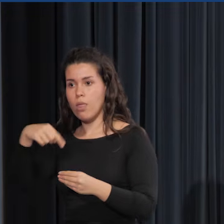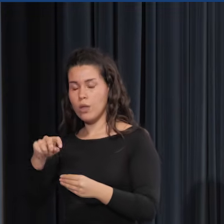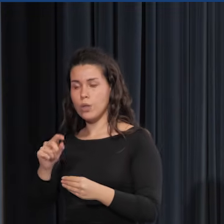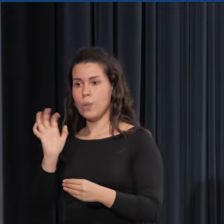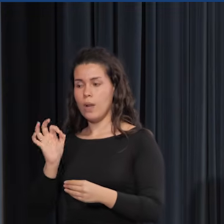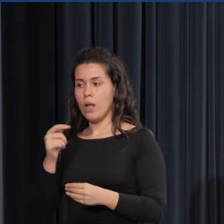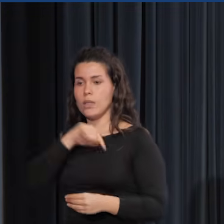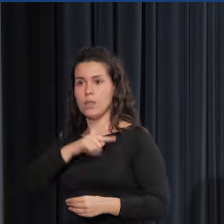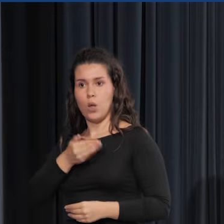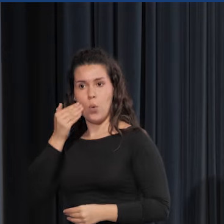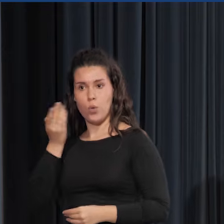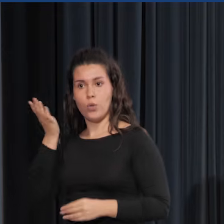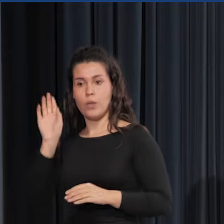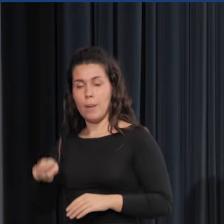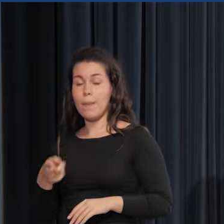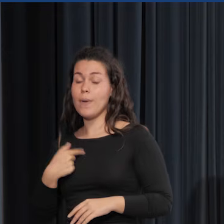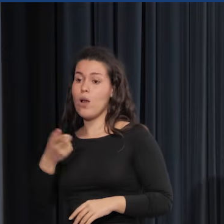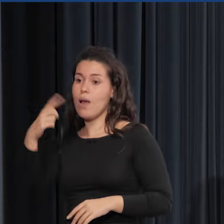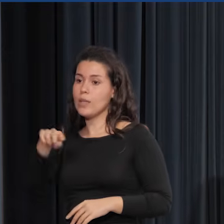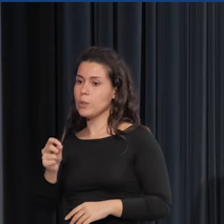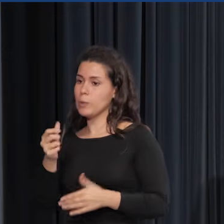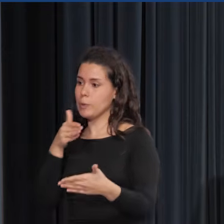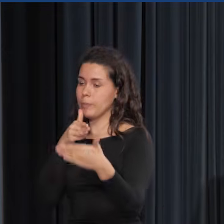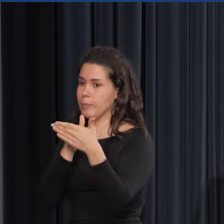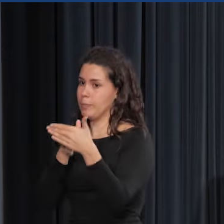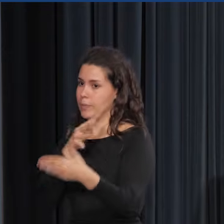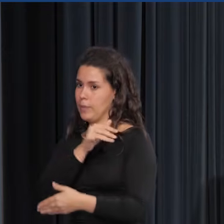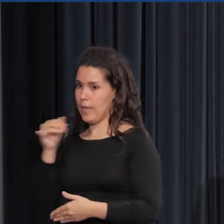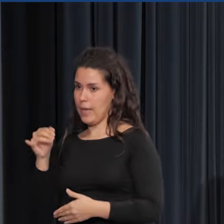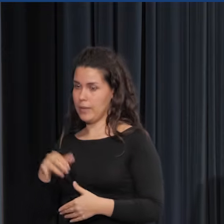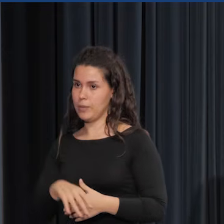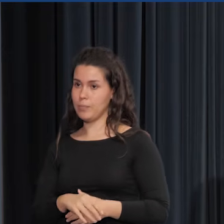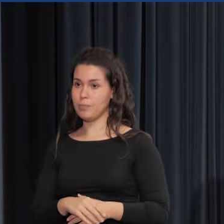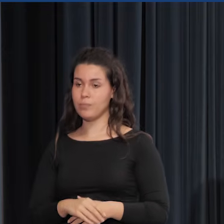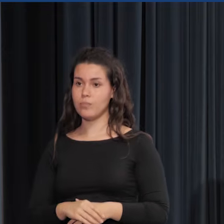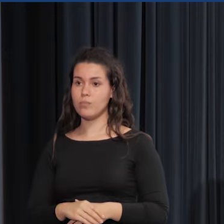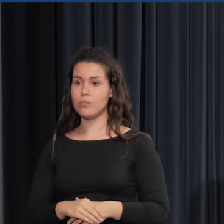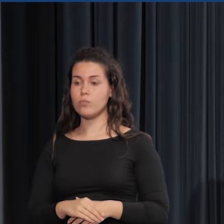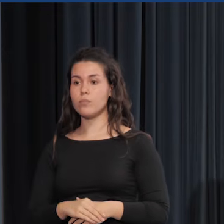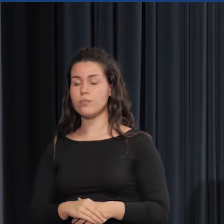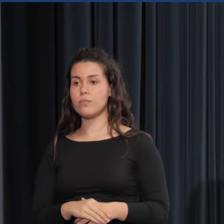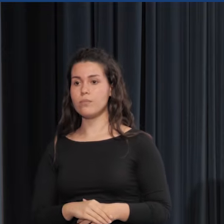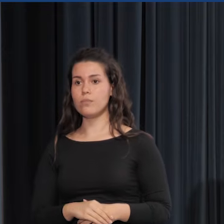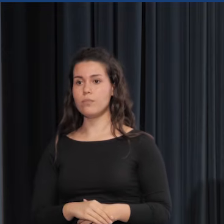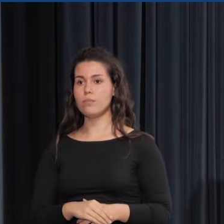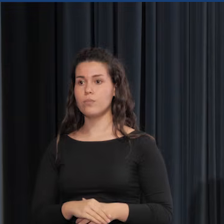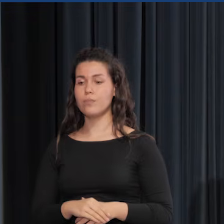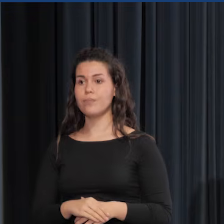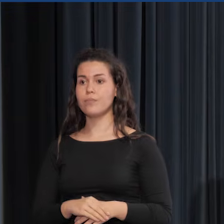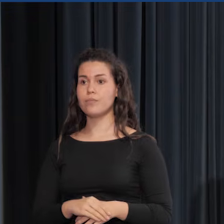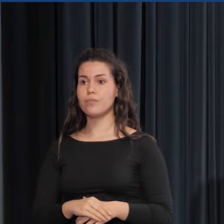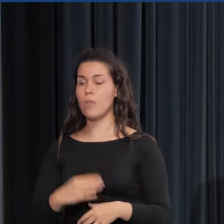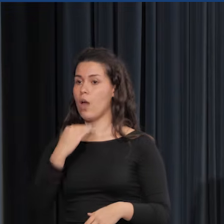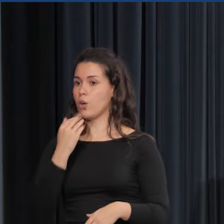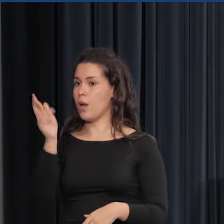para acceder y además tienen una exposición diferente a los riesgos a pie de obra. Algunos aspectos que se repiten con más